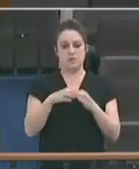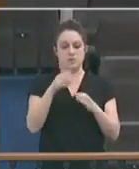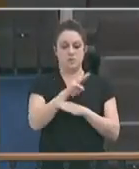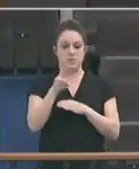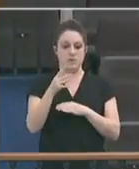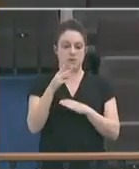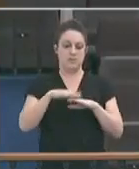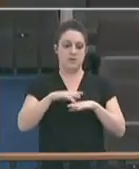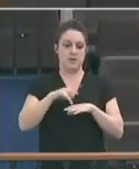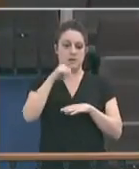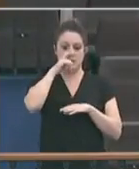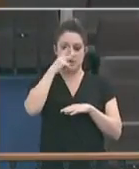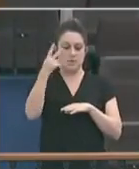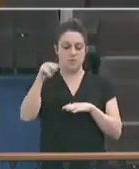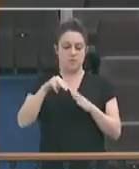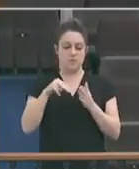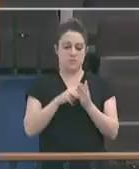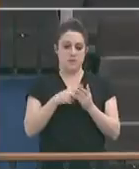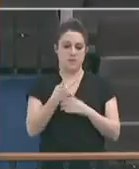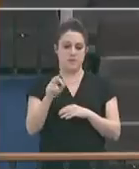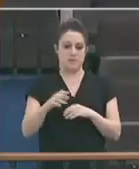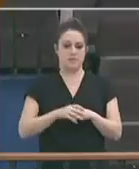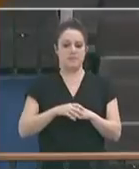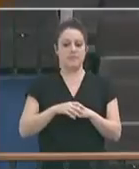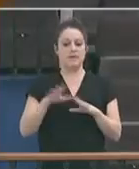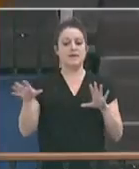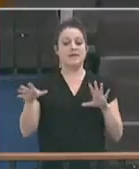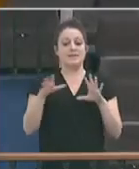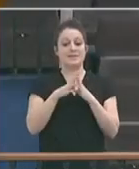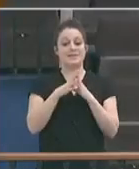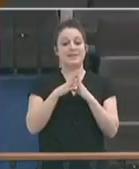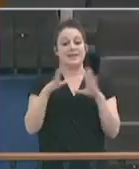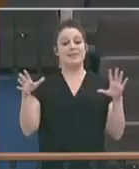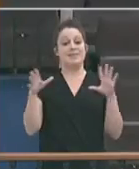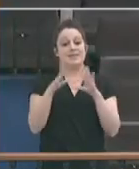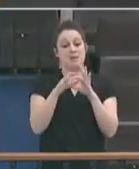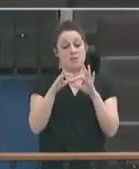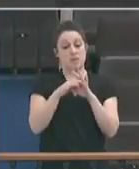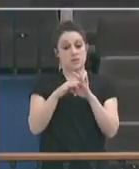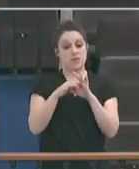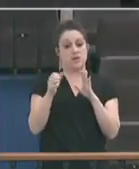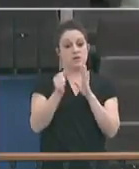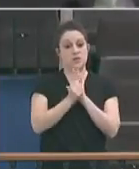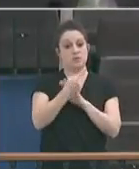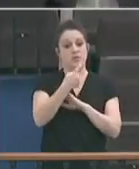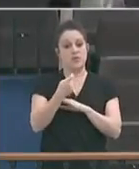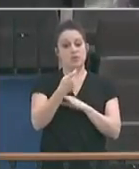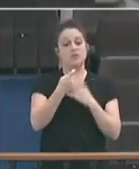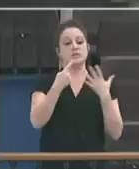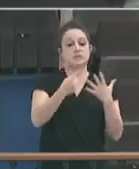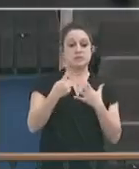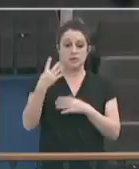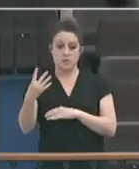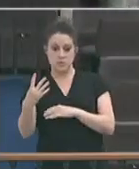informo, señorías, que, de acuerdo con lo que establece el artículo 164.1 del reglamento, quedan fijadas las cuantías globales